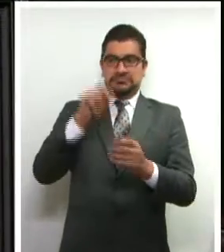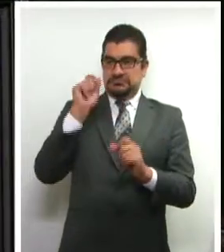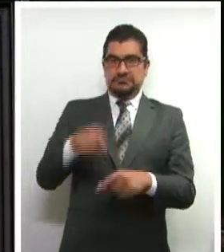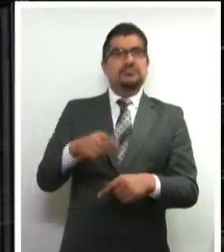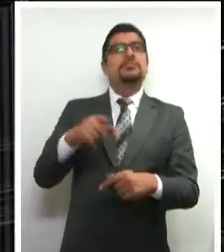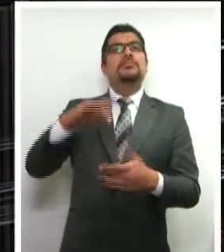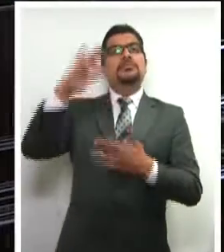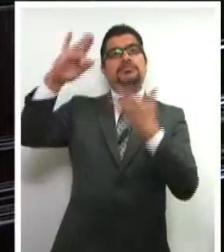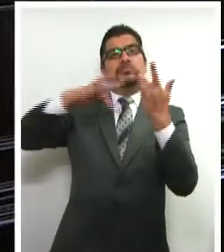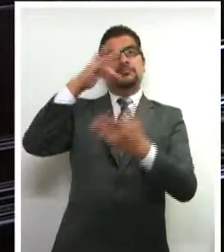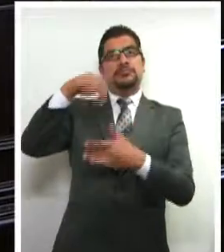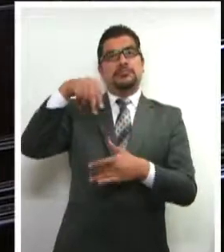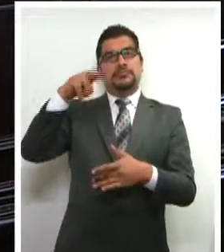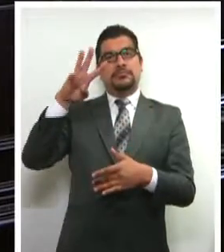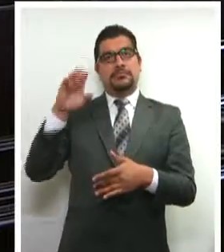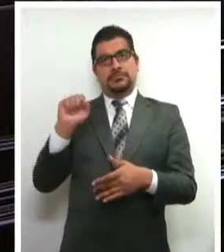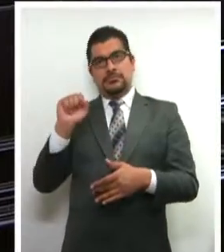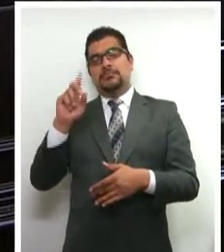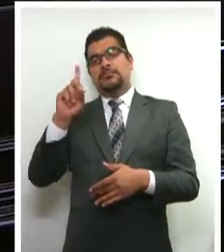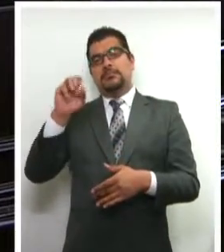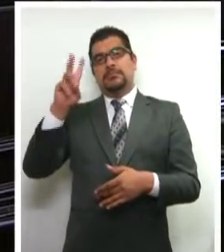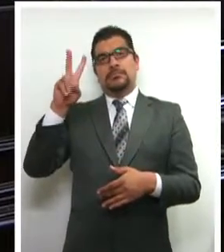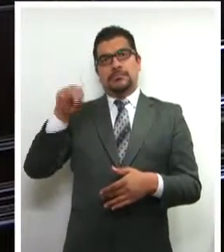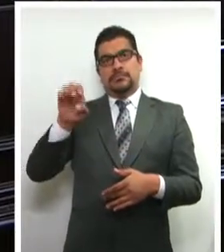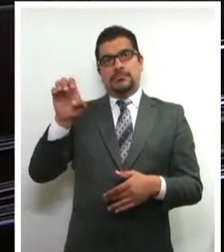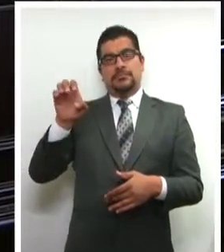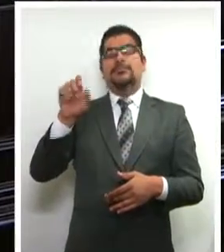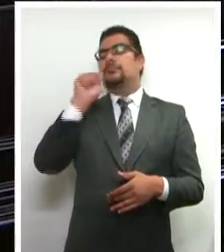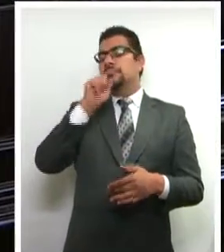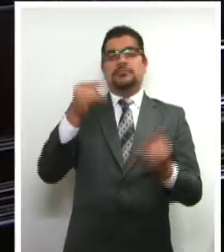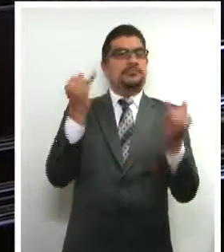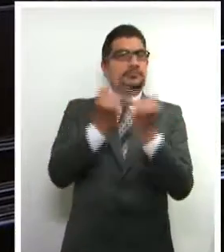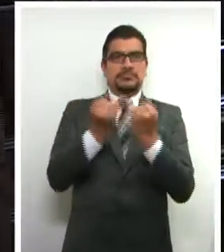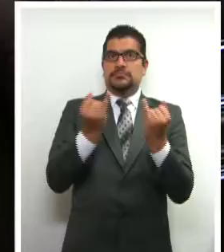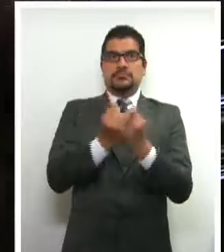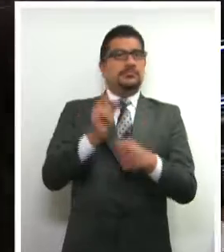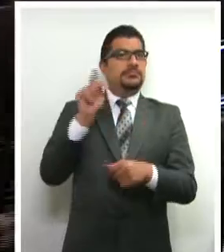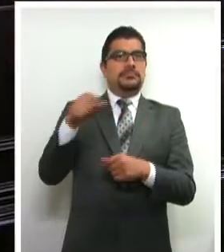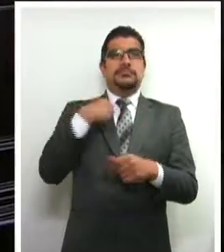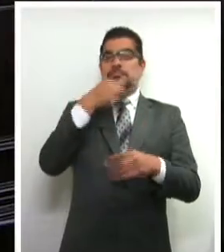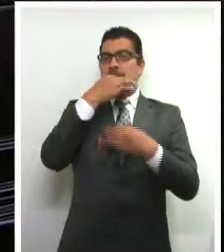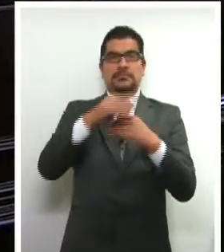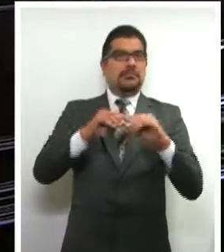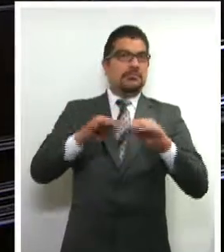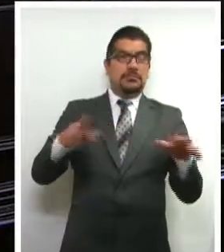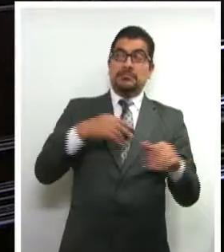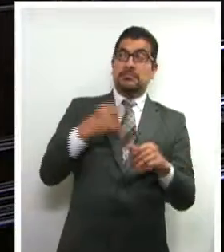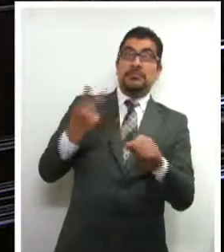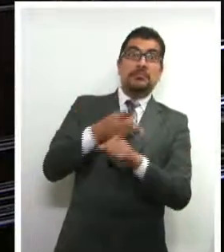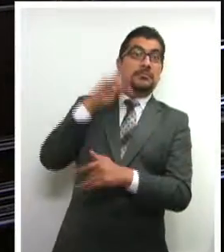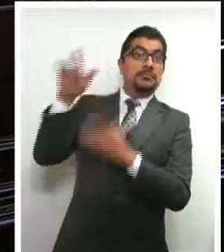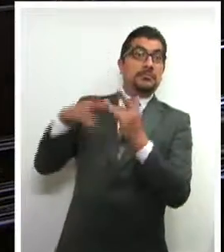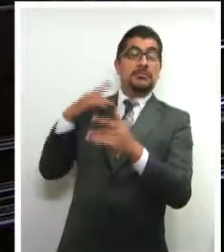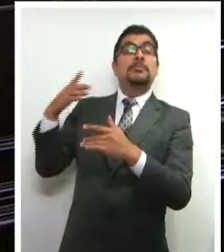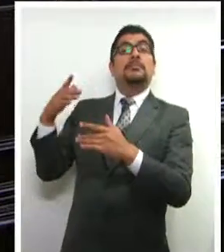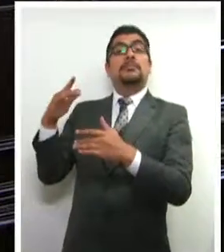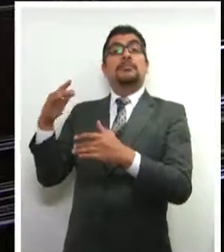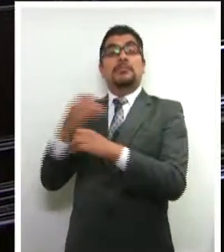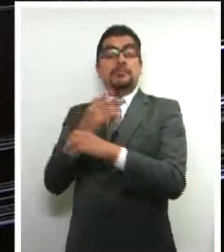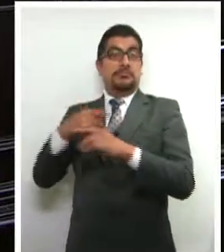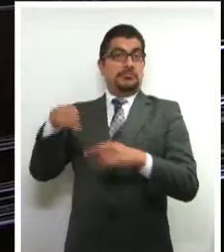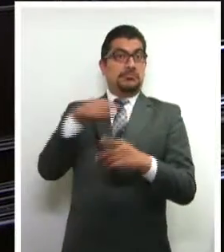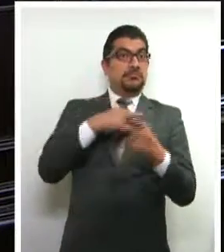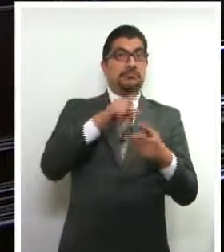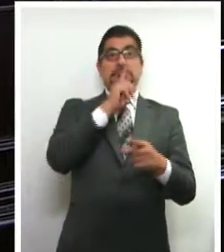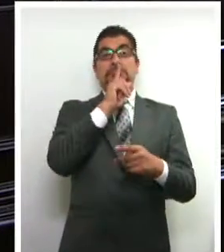Divine, distintos medios de información y comunicación no hablan de la situación de las y los jóvenes.